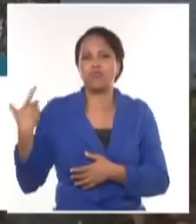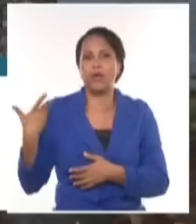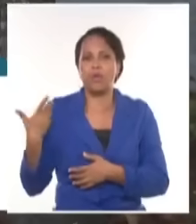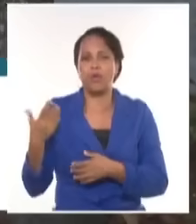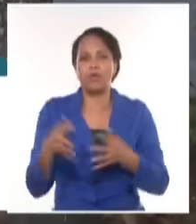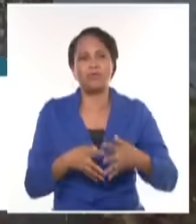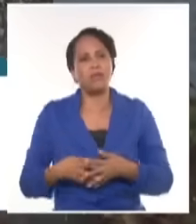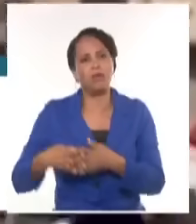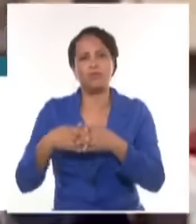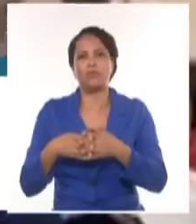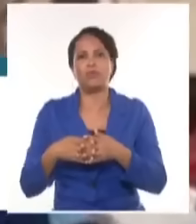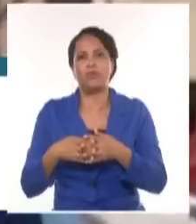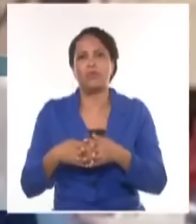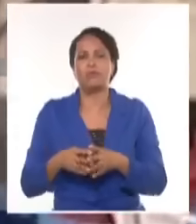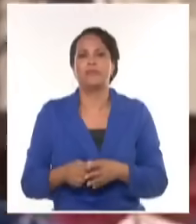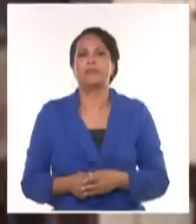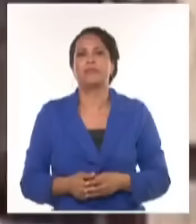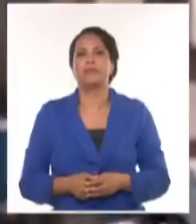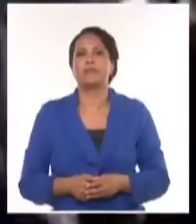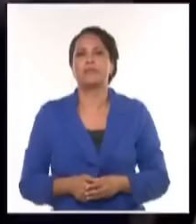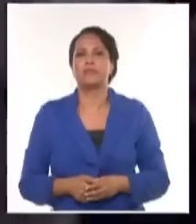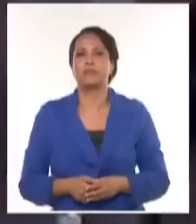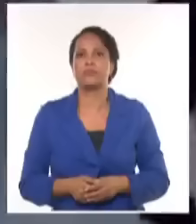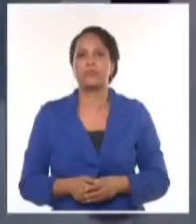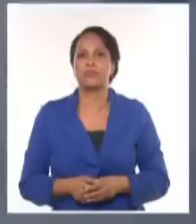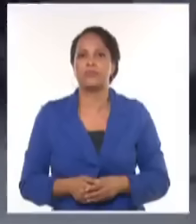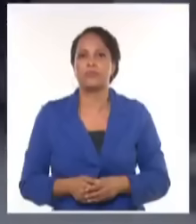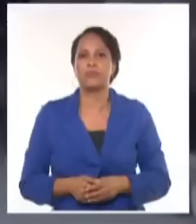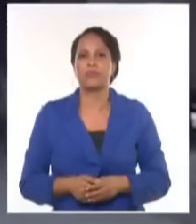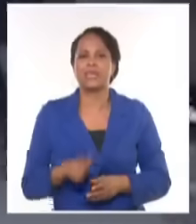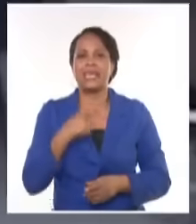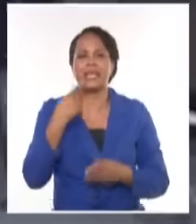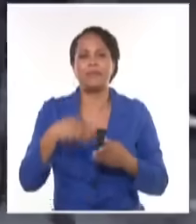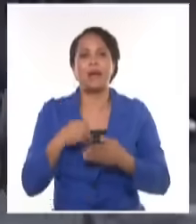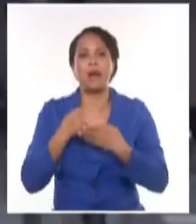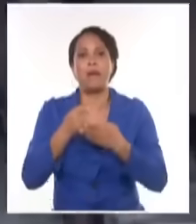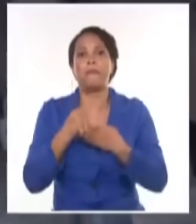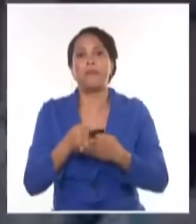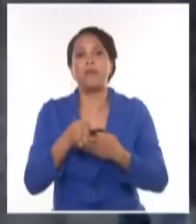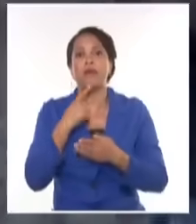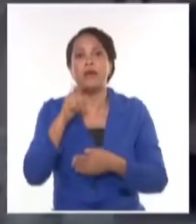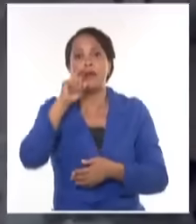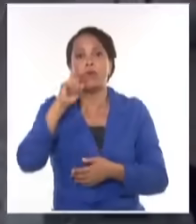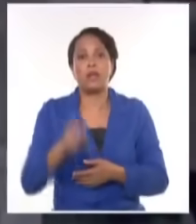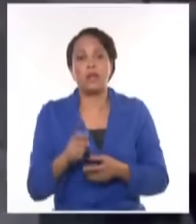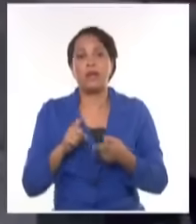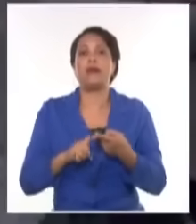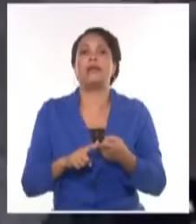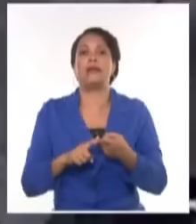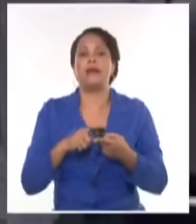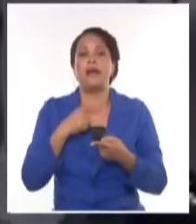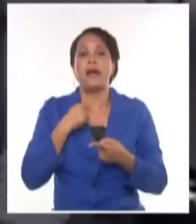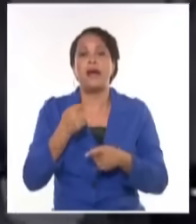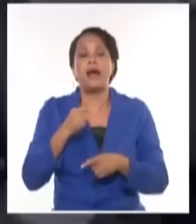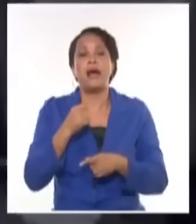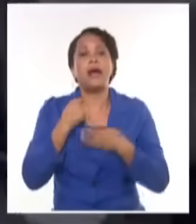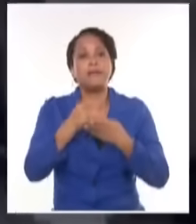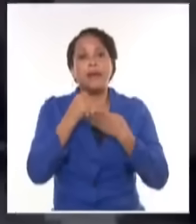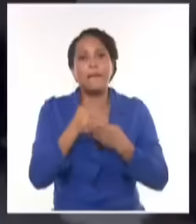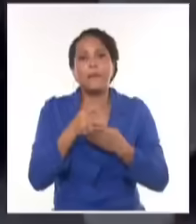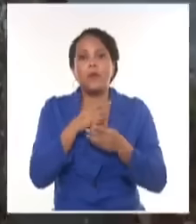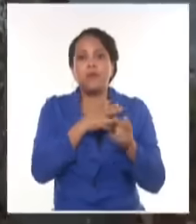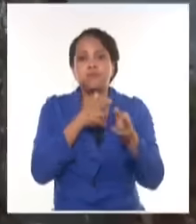que existe en el planeta. El más criminal, el que apoya a Netanyahu, el que apoya a los asesinatos del